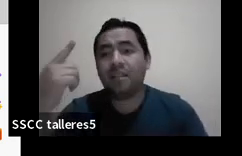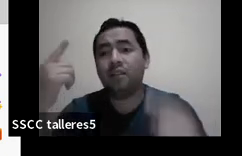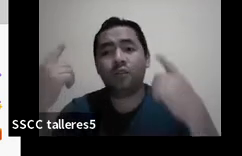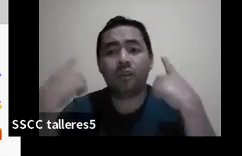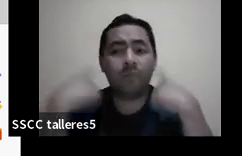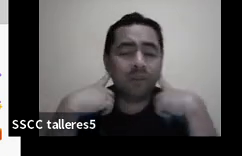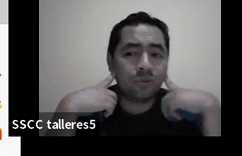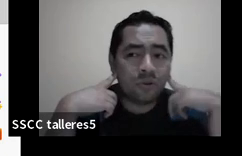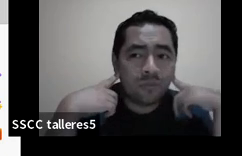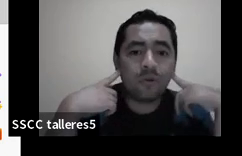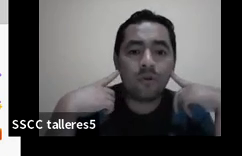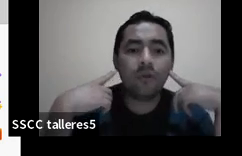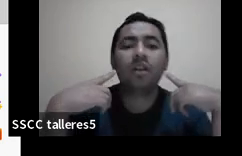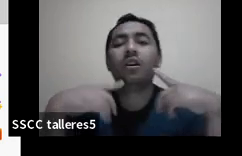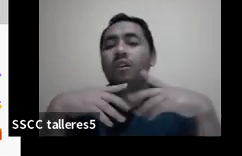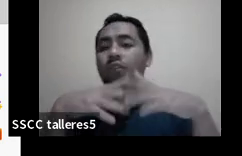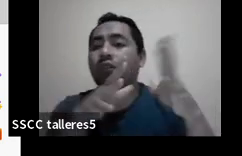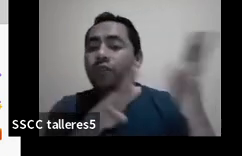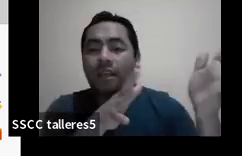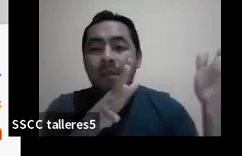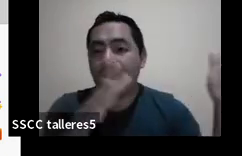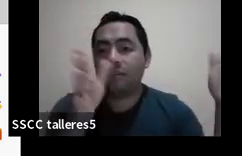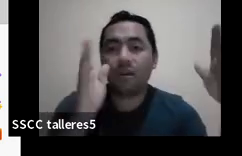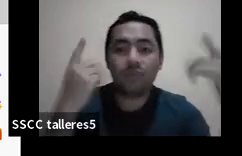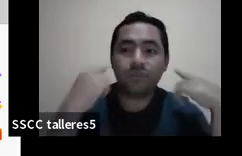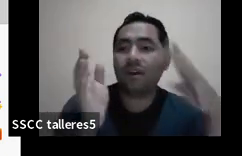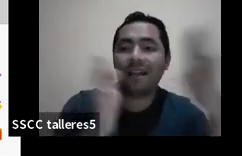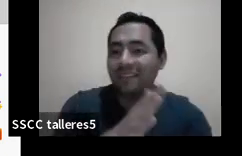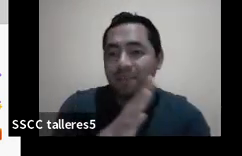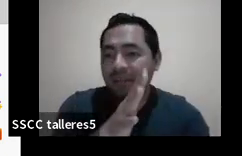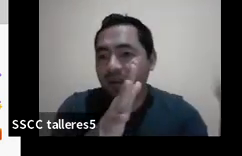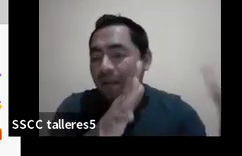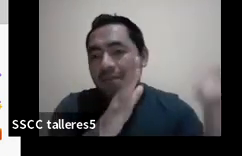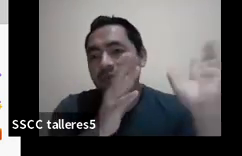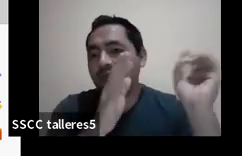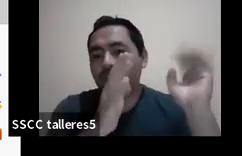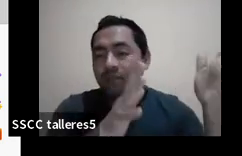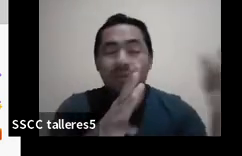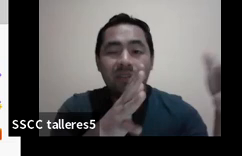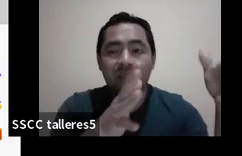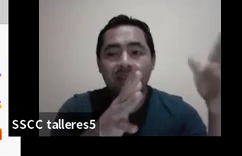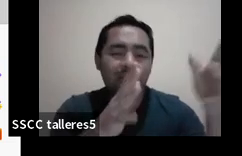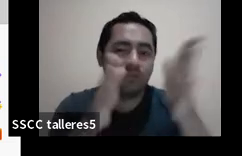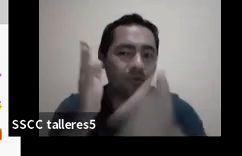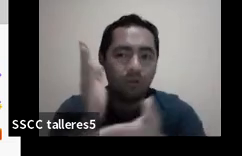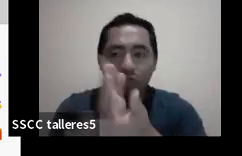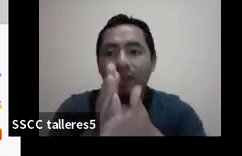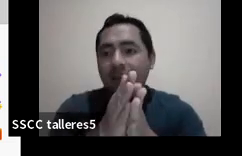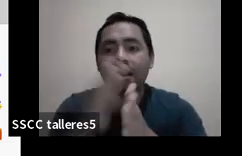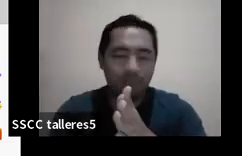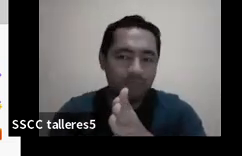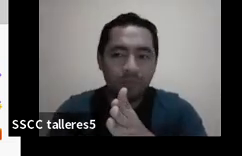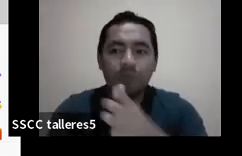sordera completa, sordos que pueden escuchar un poco, sordos que han perdido la audición antes de aprender a hablar. Entonces, eso va a ser, eso